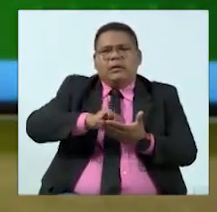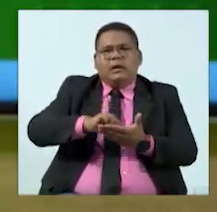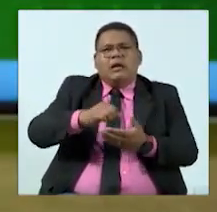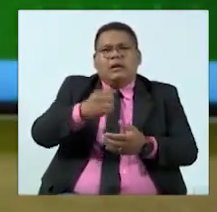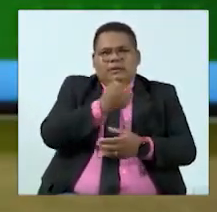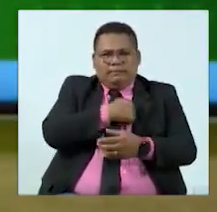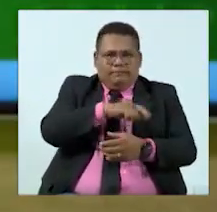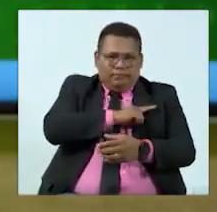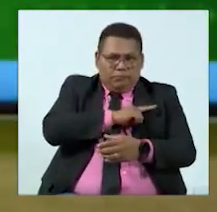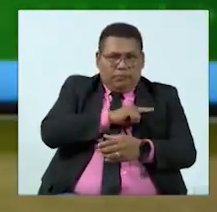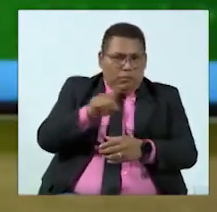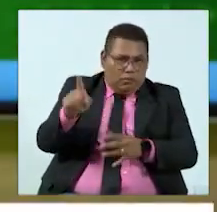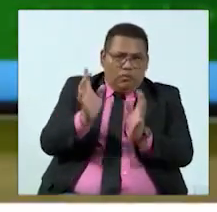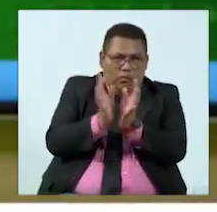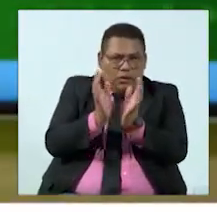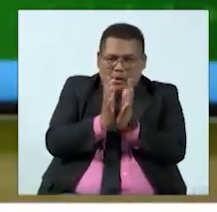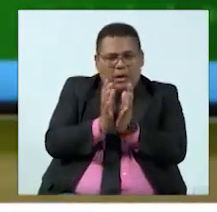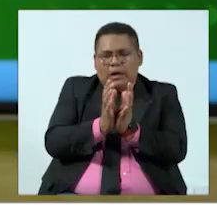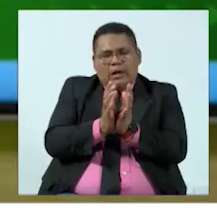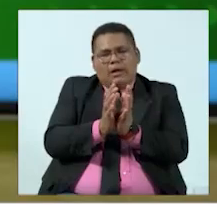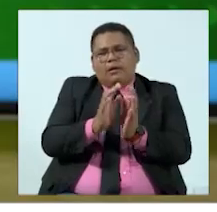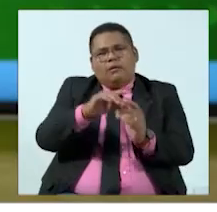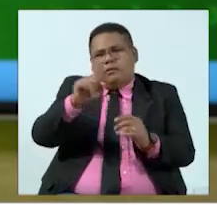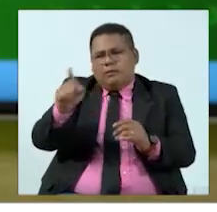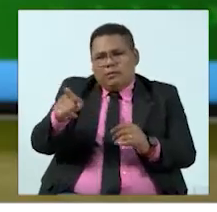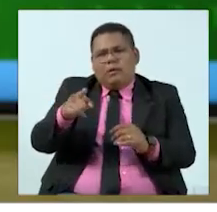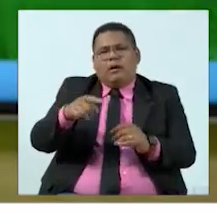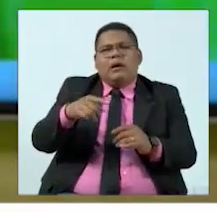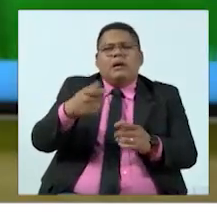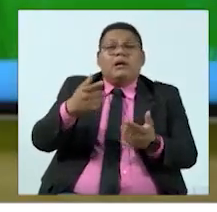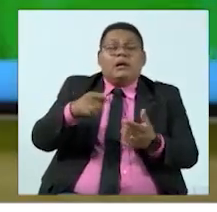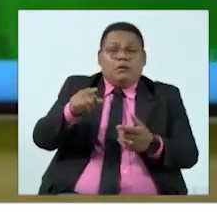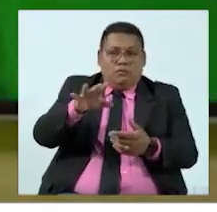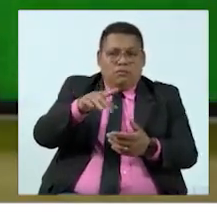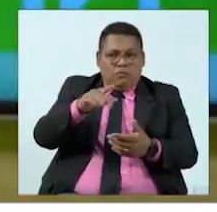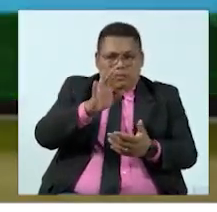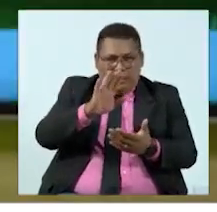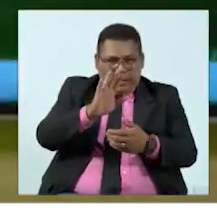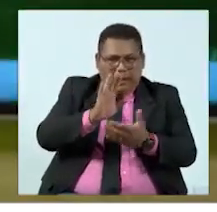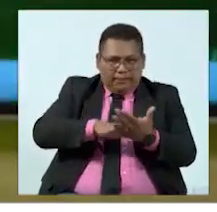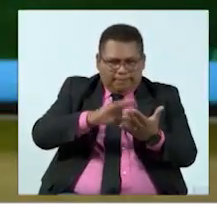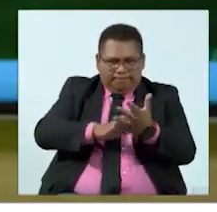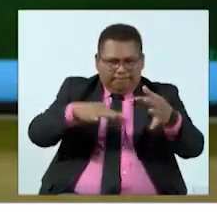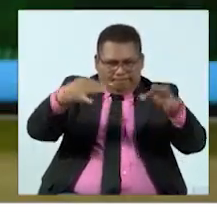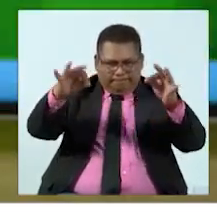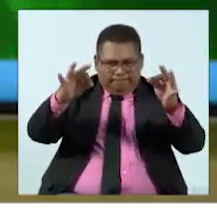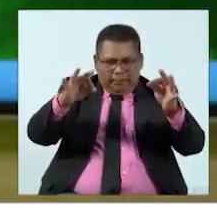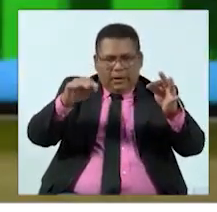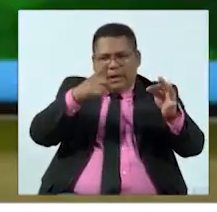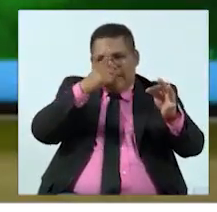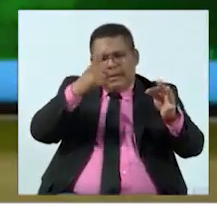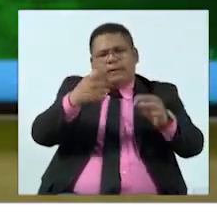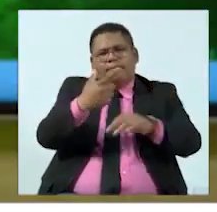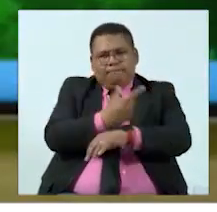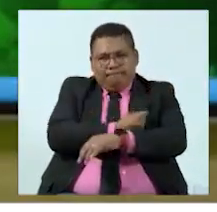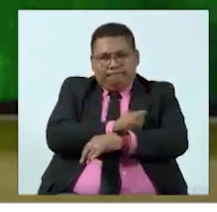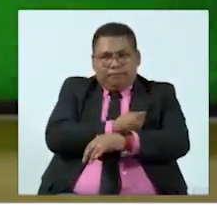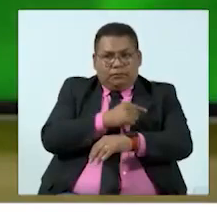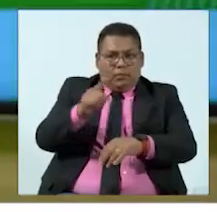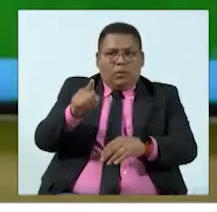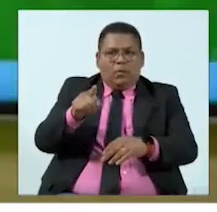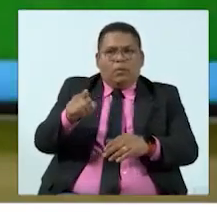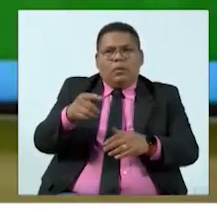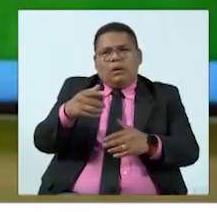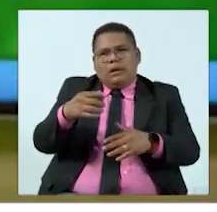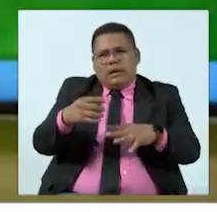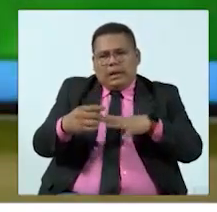la derecho avencia de cada uno de los usuarios acudir llevar su cartilla de preferencia y solicitar la vacuna No si uno se encuentra en el rango de